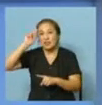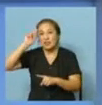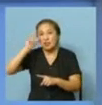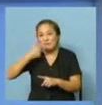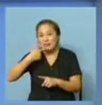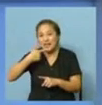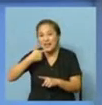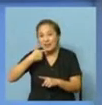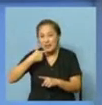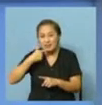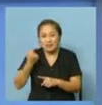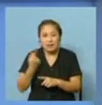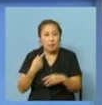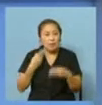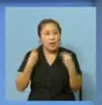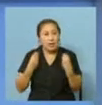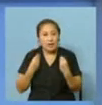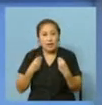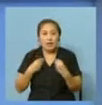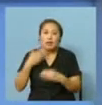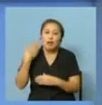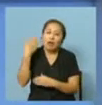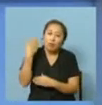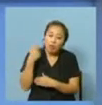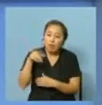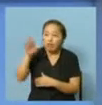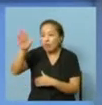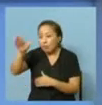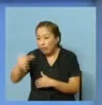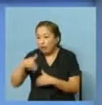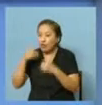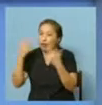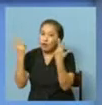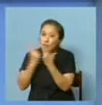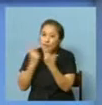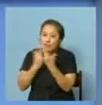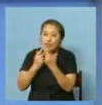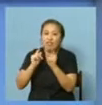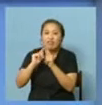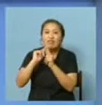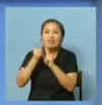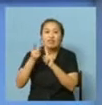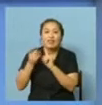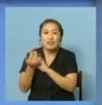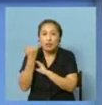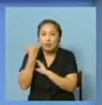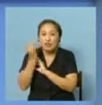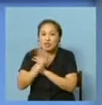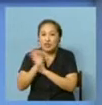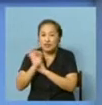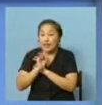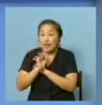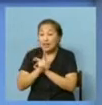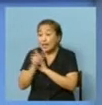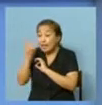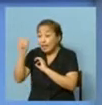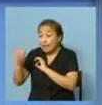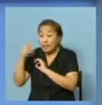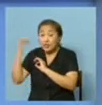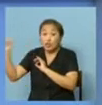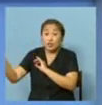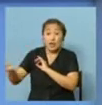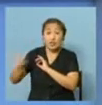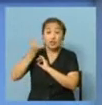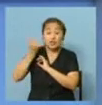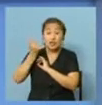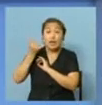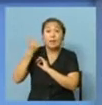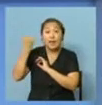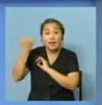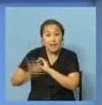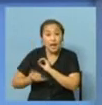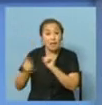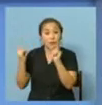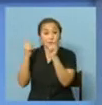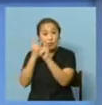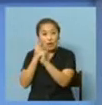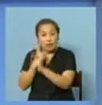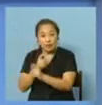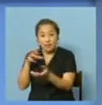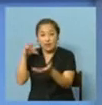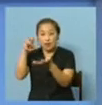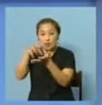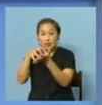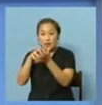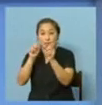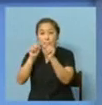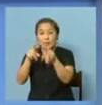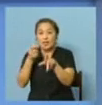es en evitar la audiencia con el consumidor y directamente una vez que el consumidor nos ha noticia de que existe algún problema con una